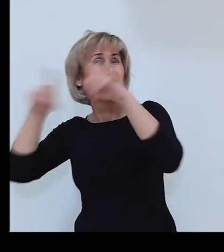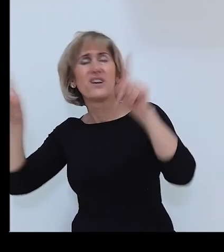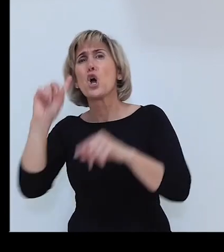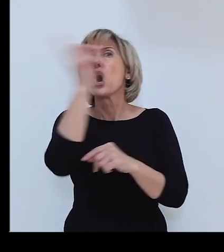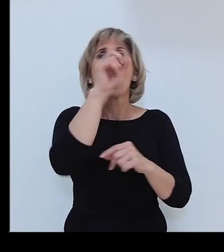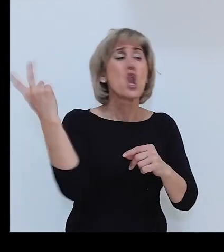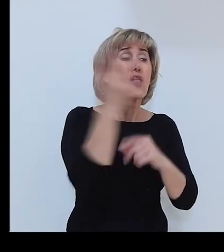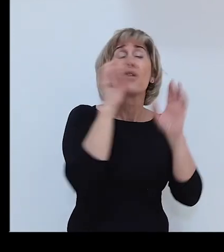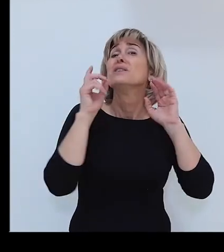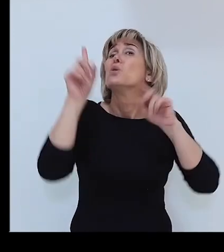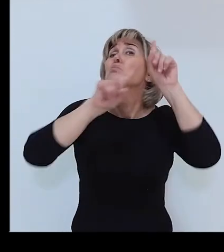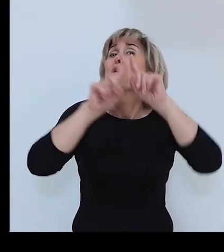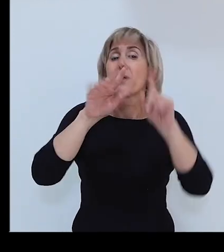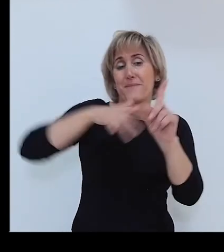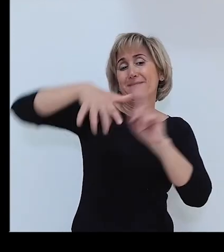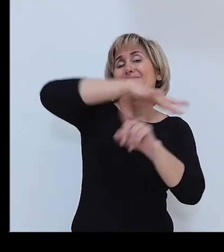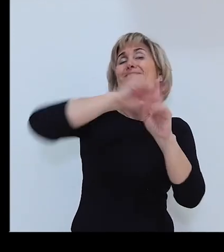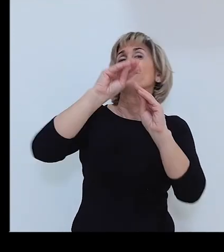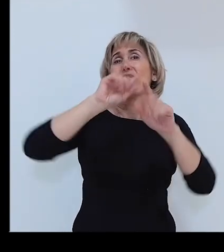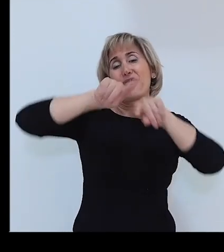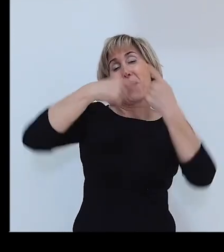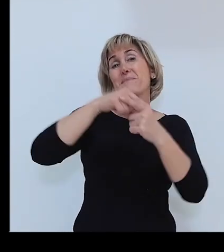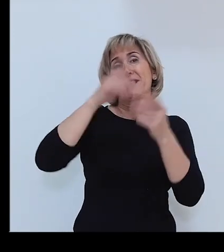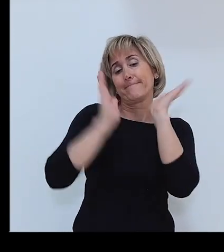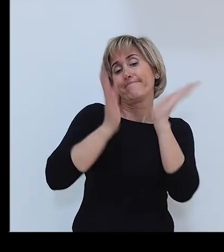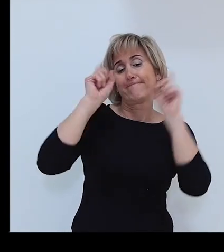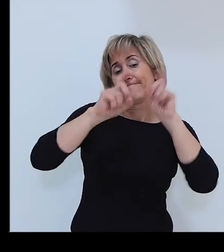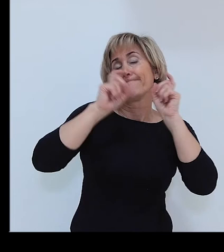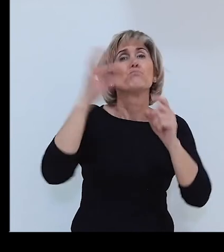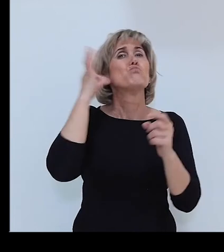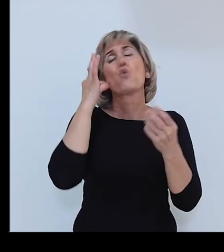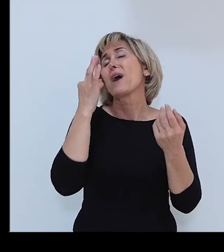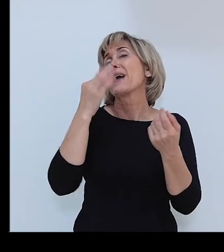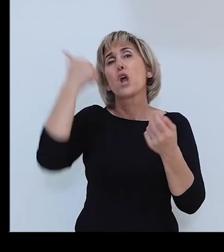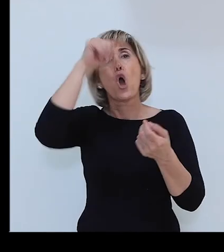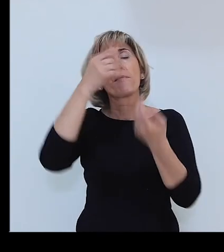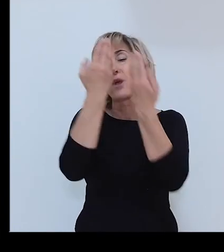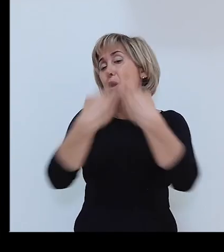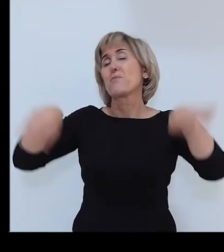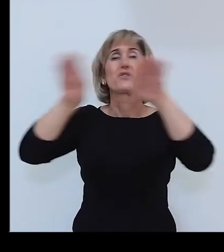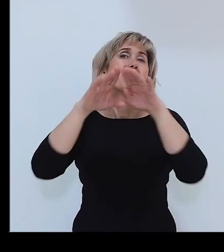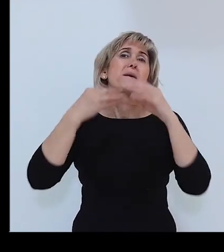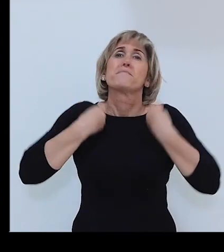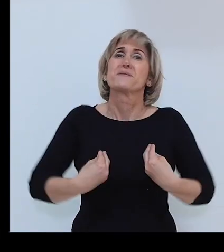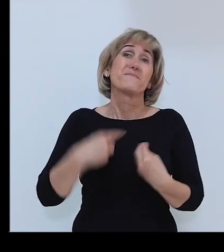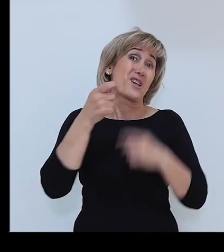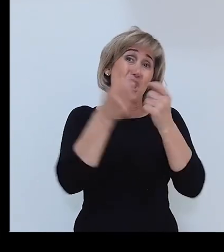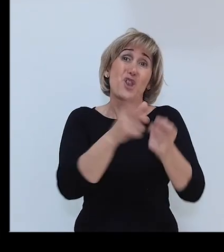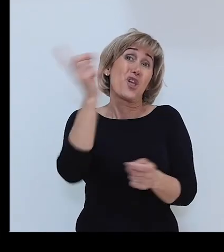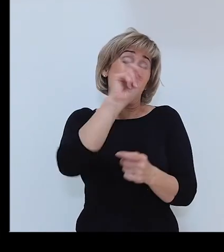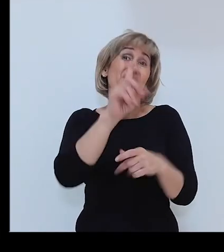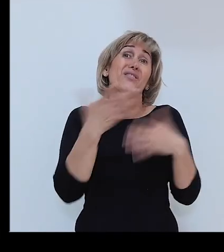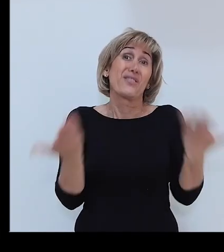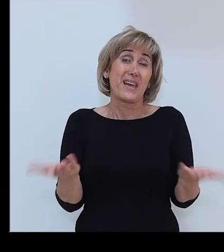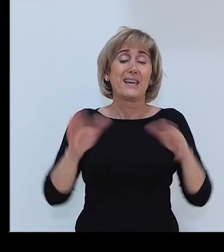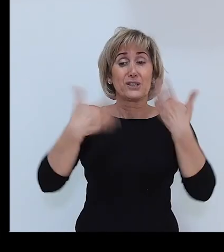mente de mujeres y otra de hombres, sino que lo que había era un entorno patriarcal que dificultaba que las mujeres pudiéramos tener las